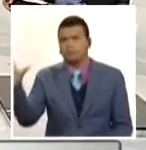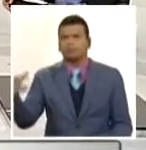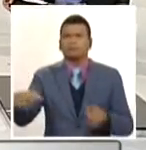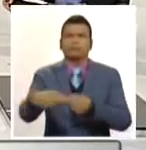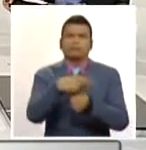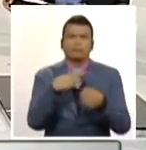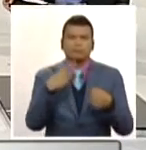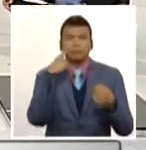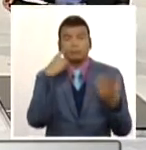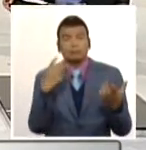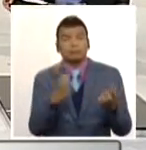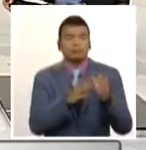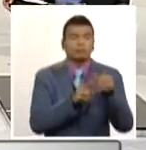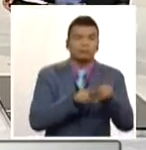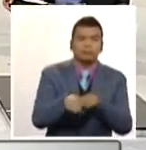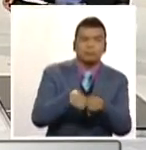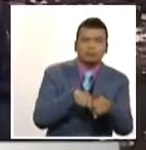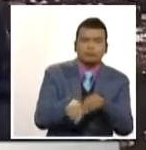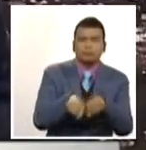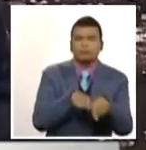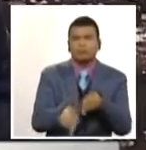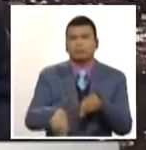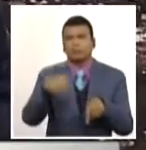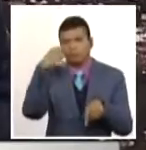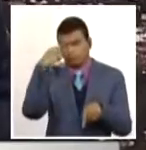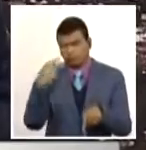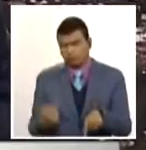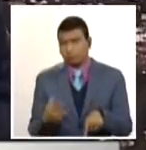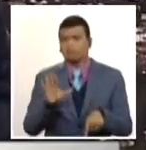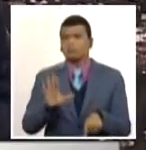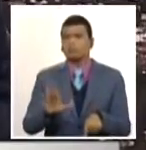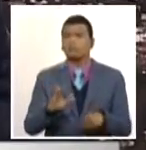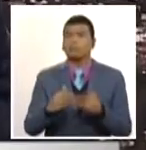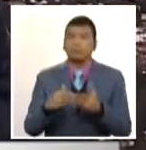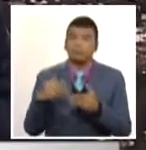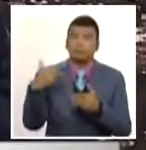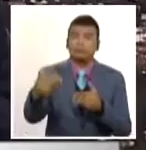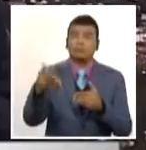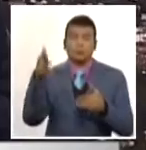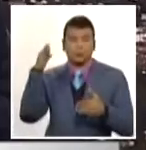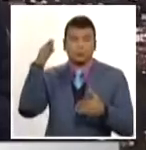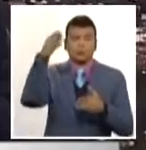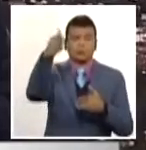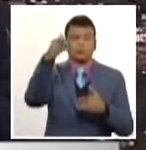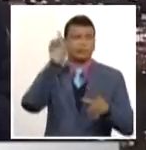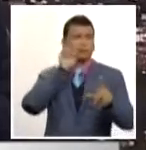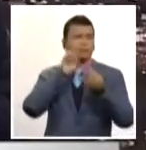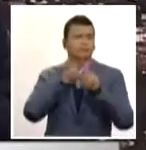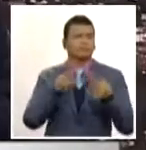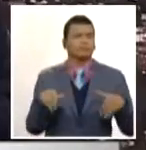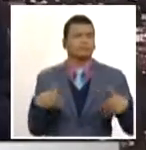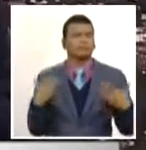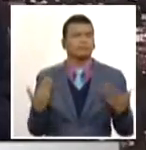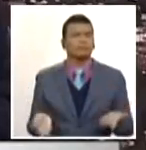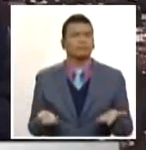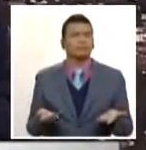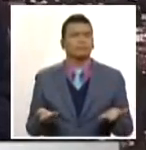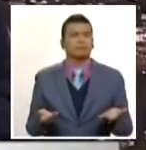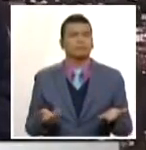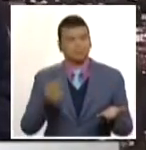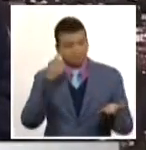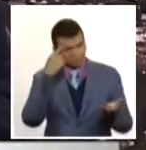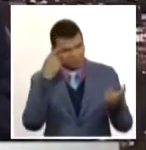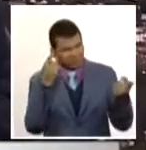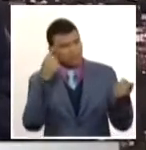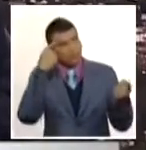ser competitivas le apuestan a la mirada de largo plazo para reducir la